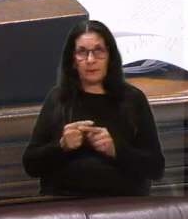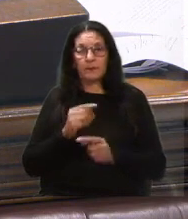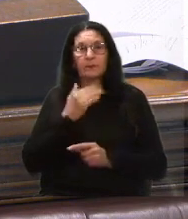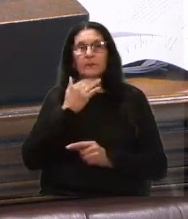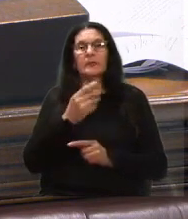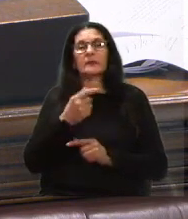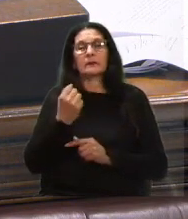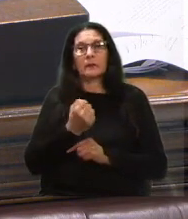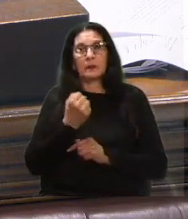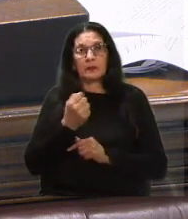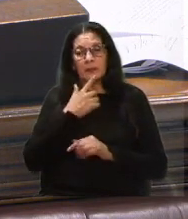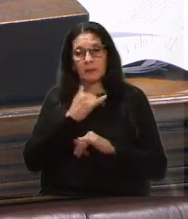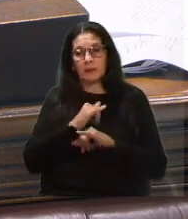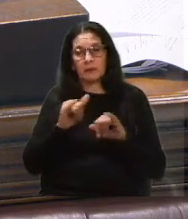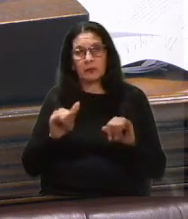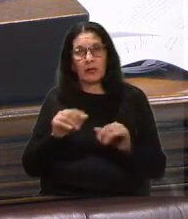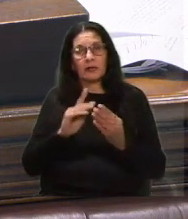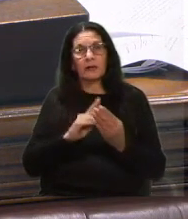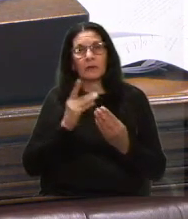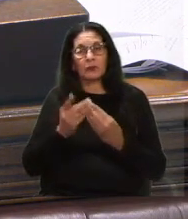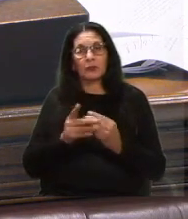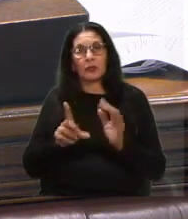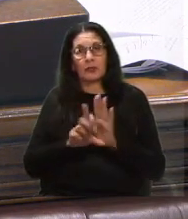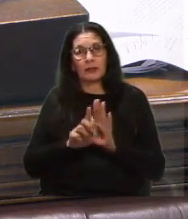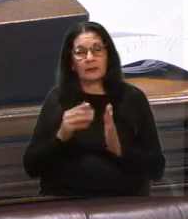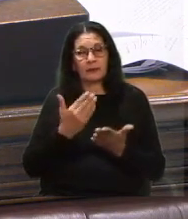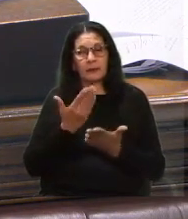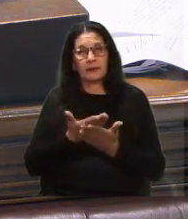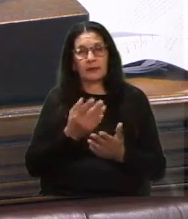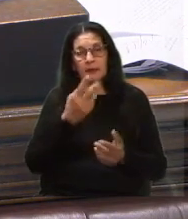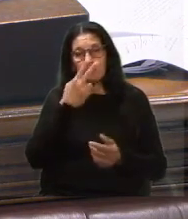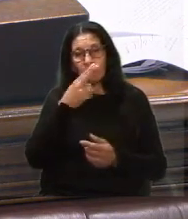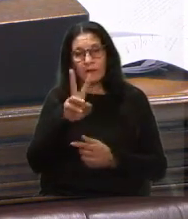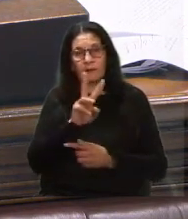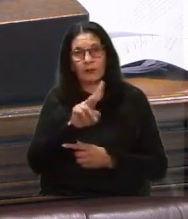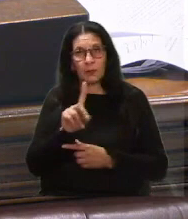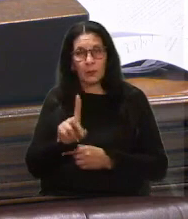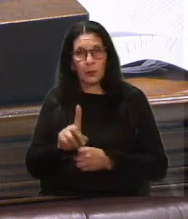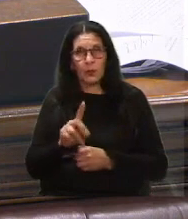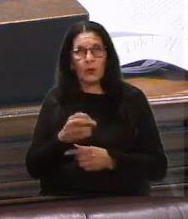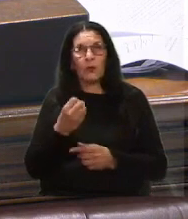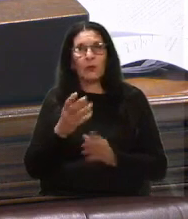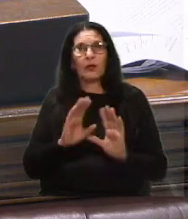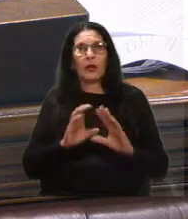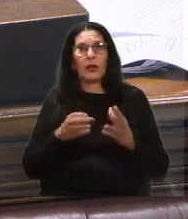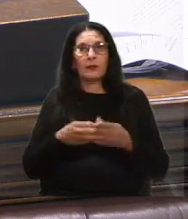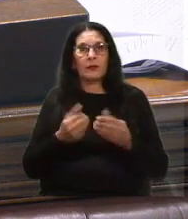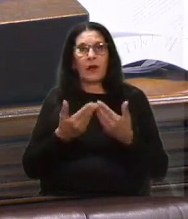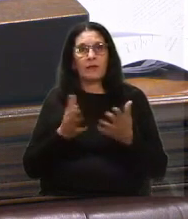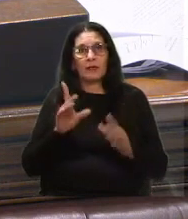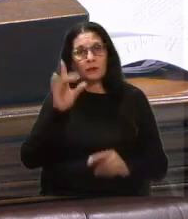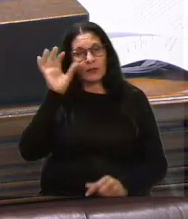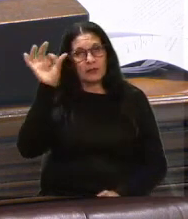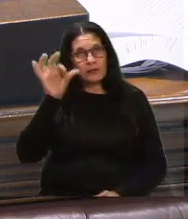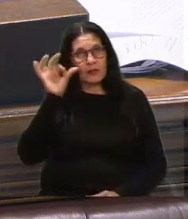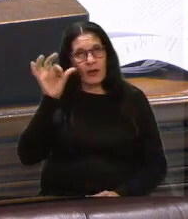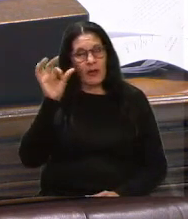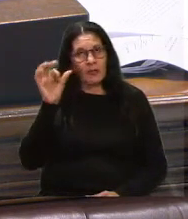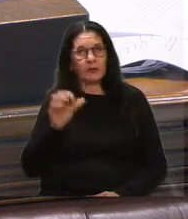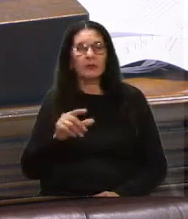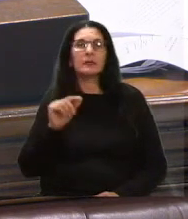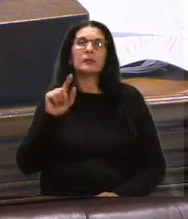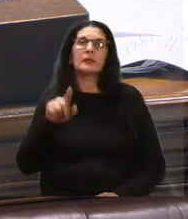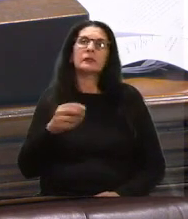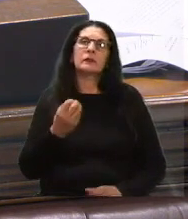nos es imprescindible mencionar el proyecto de ley presentado en el año 2021 un por Cabildo abierto en el senado el